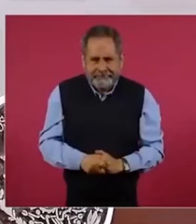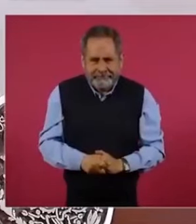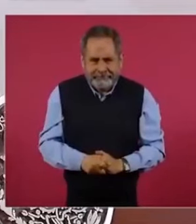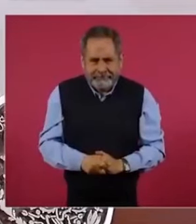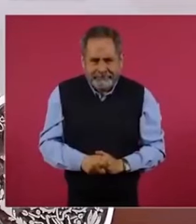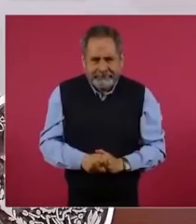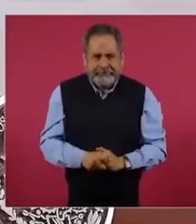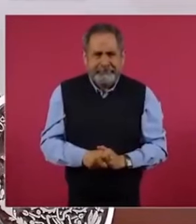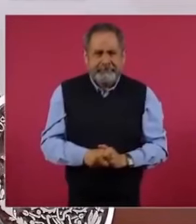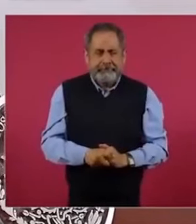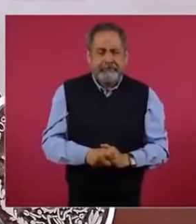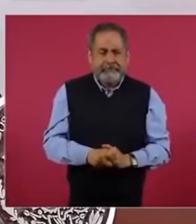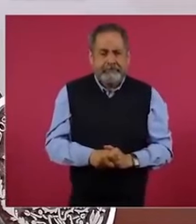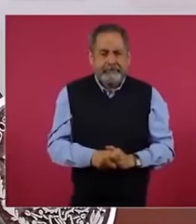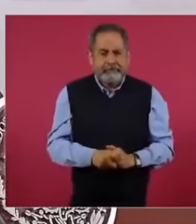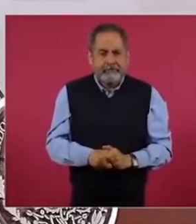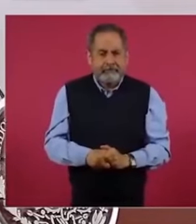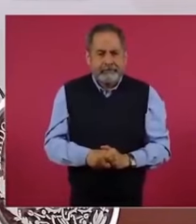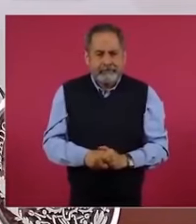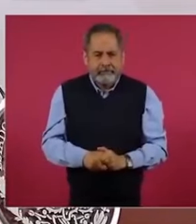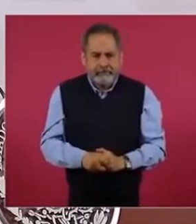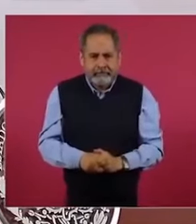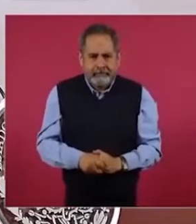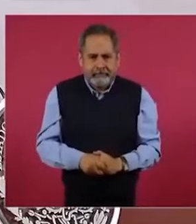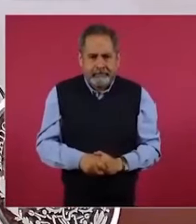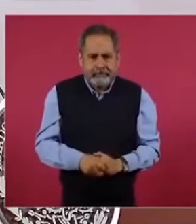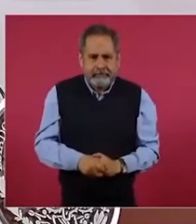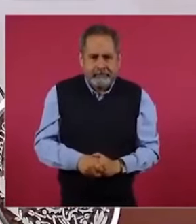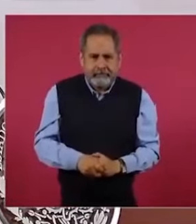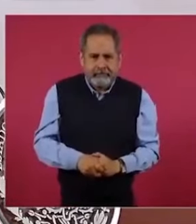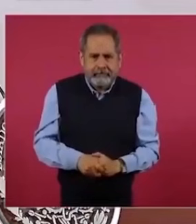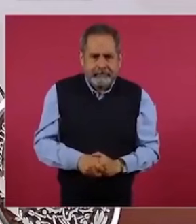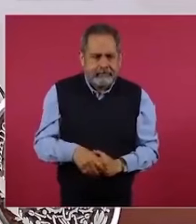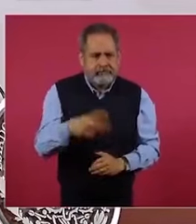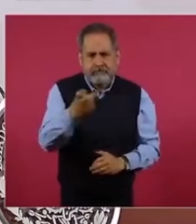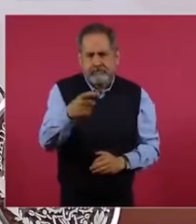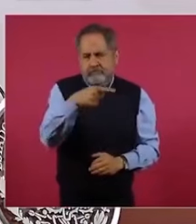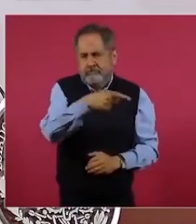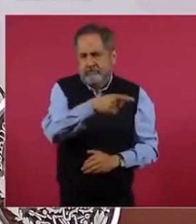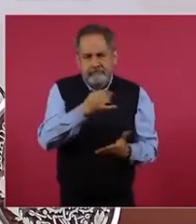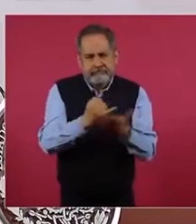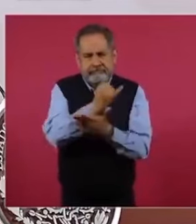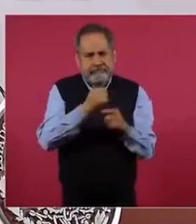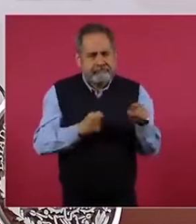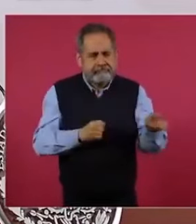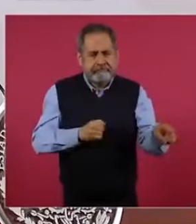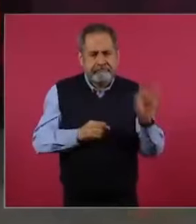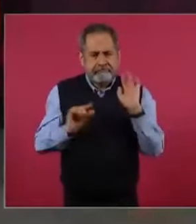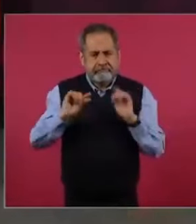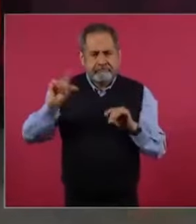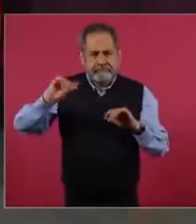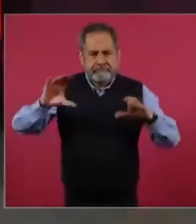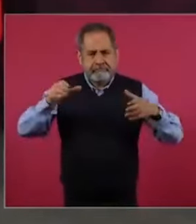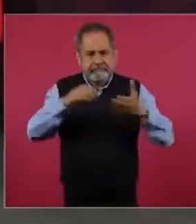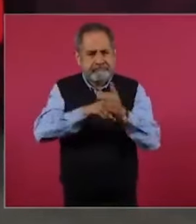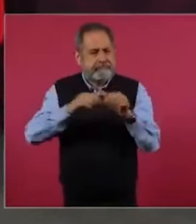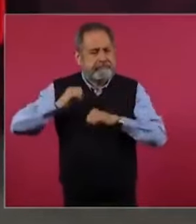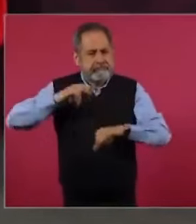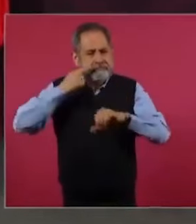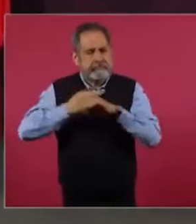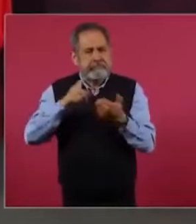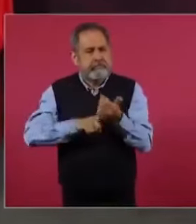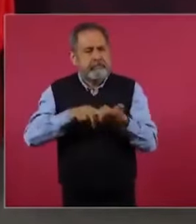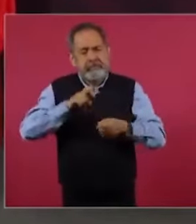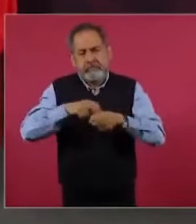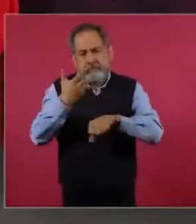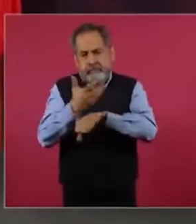Eh Esto es una decisión de las autoridades de